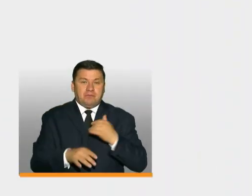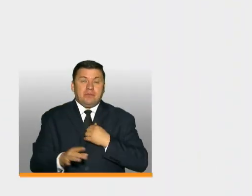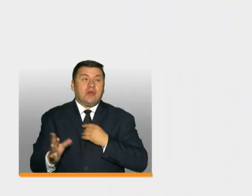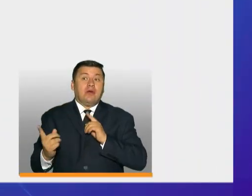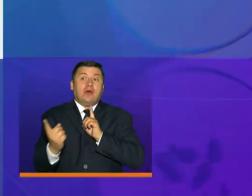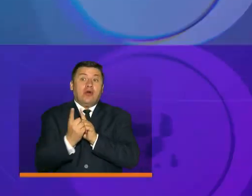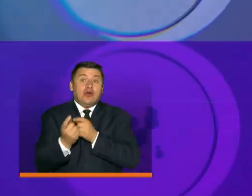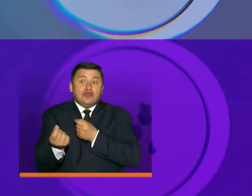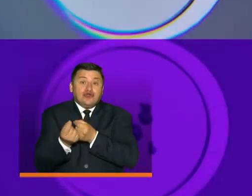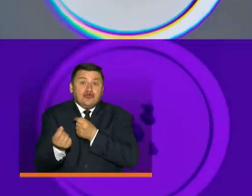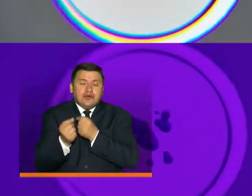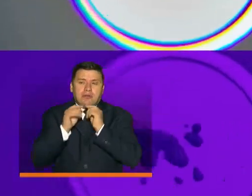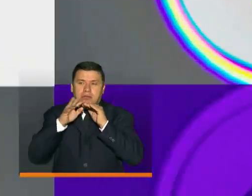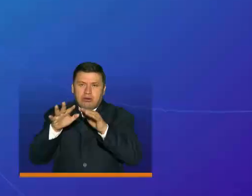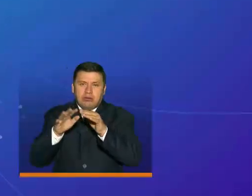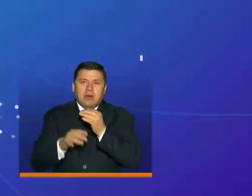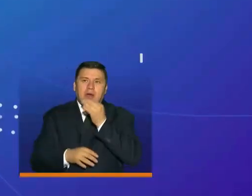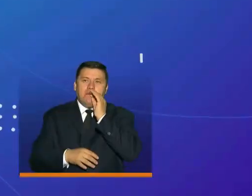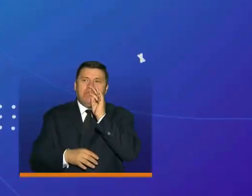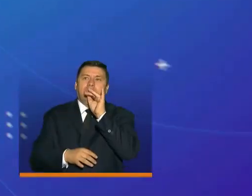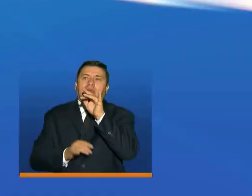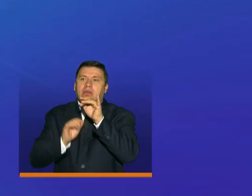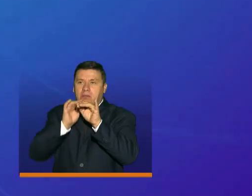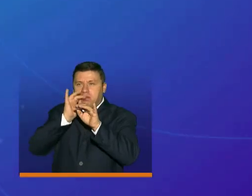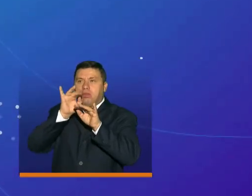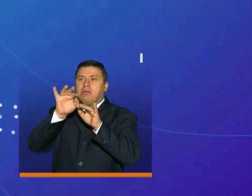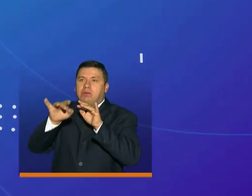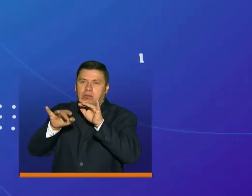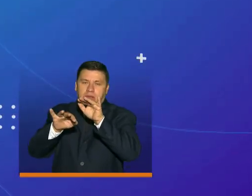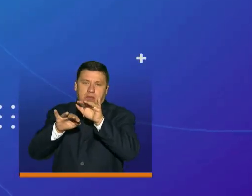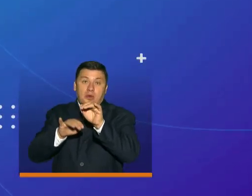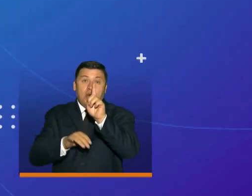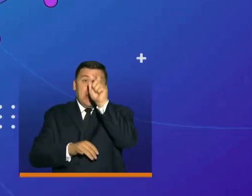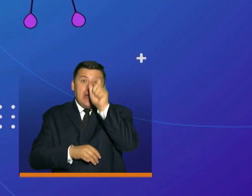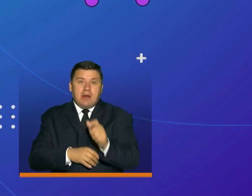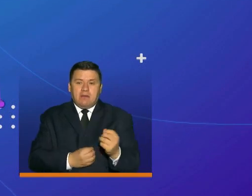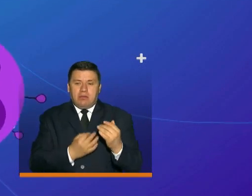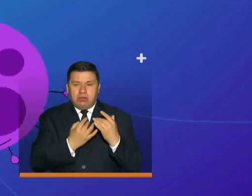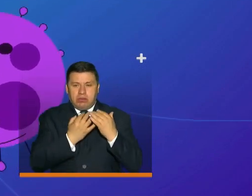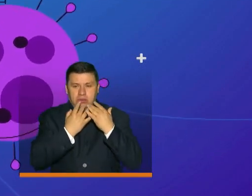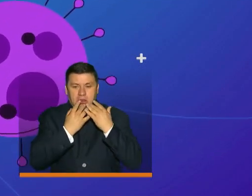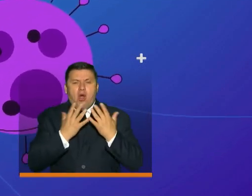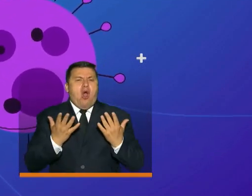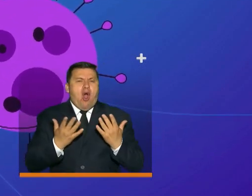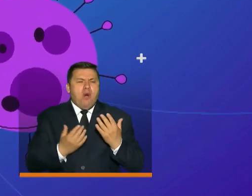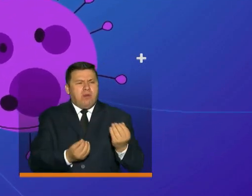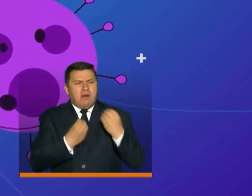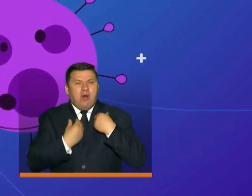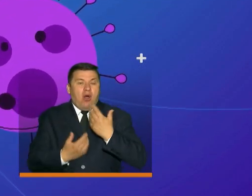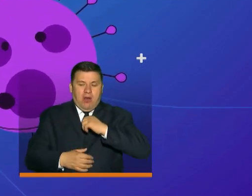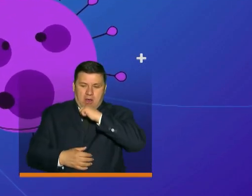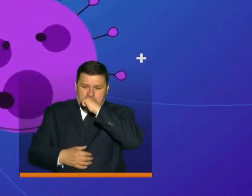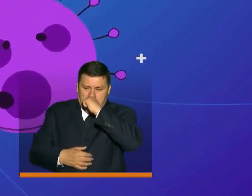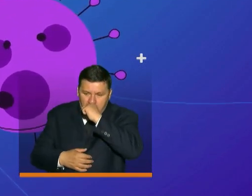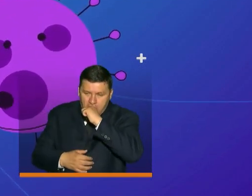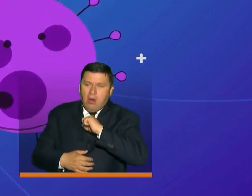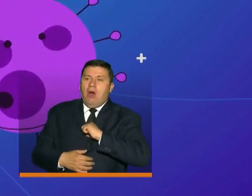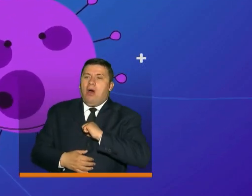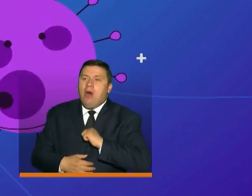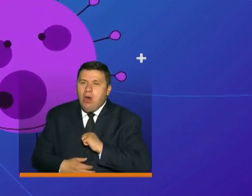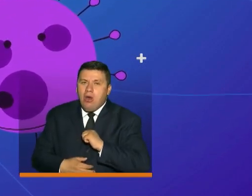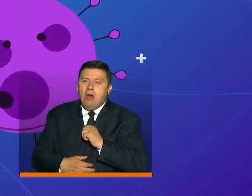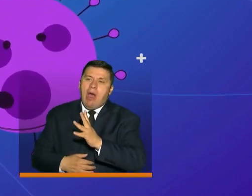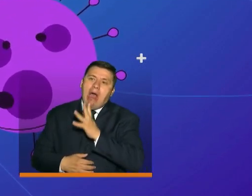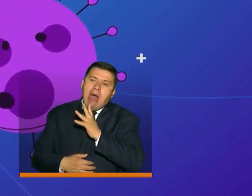contacto cercano a través de gotitas respiratorias que se producen cuando una persona infectada tose, estornuda o habla. Estas